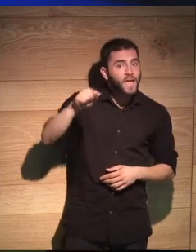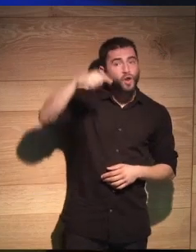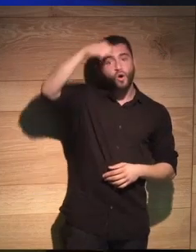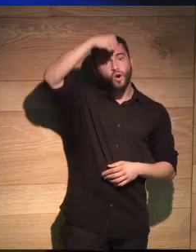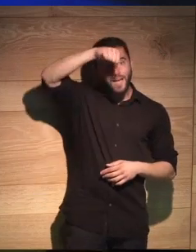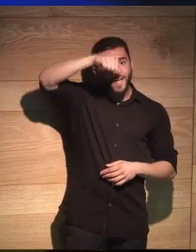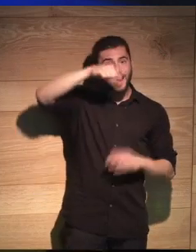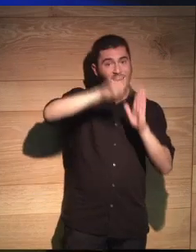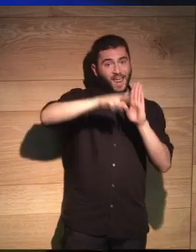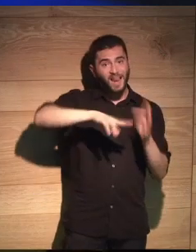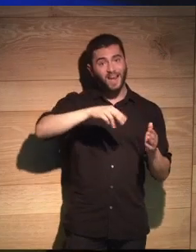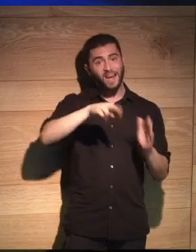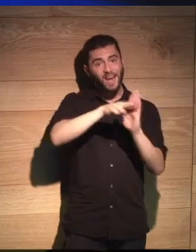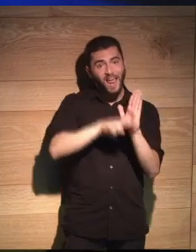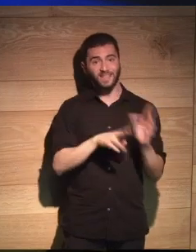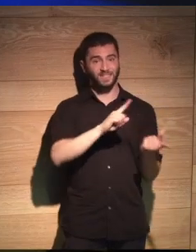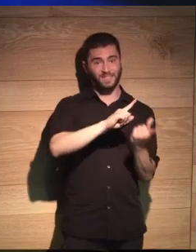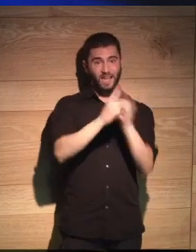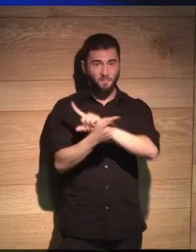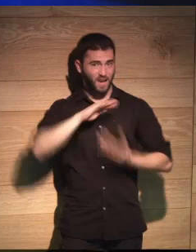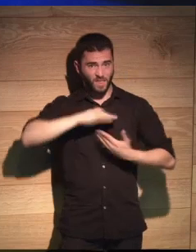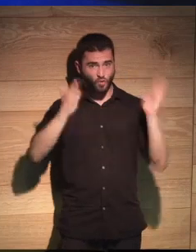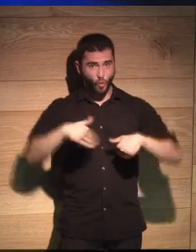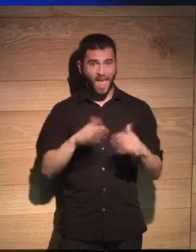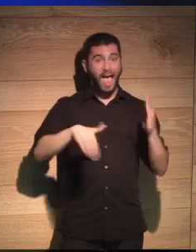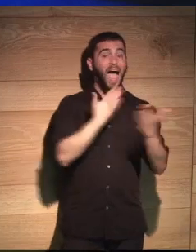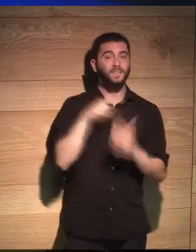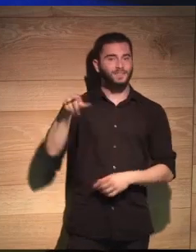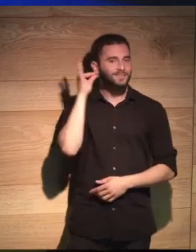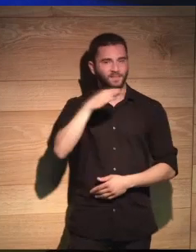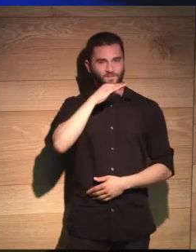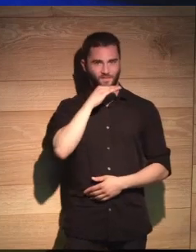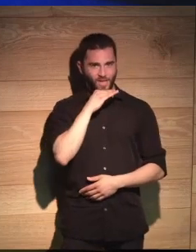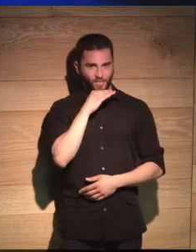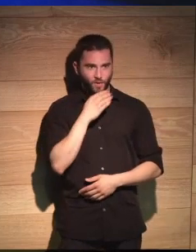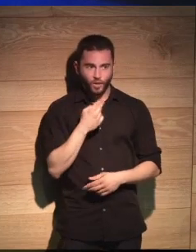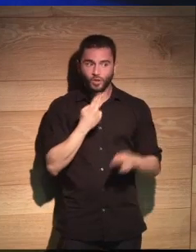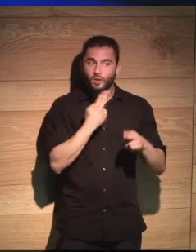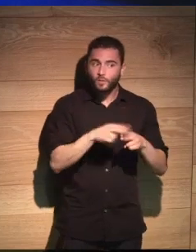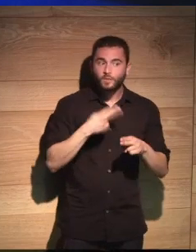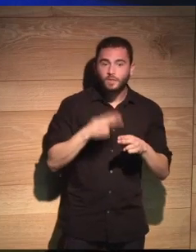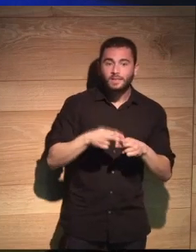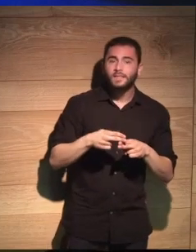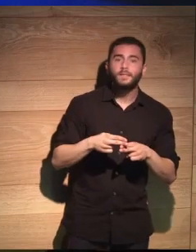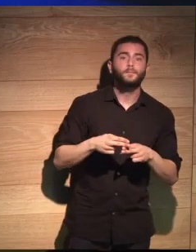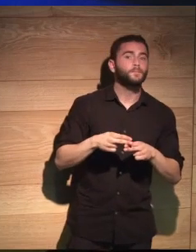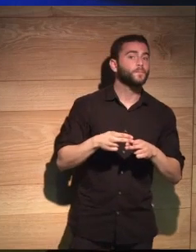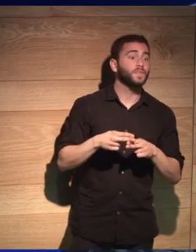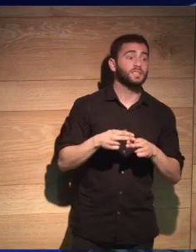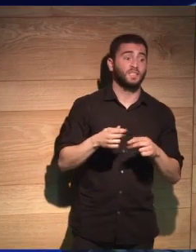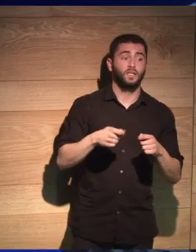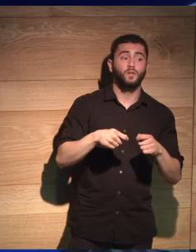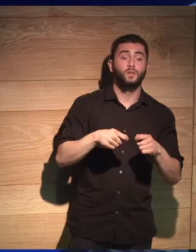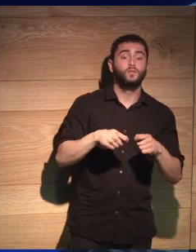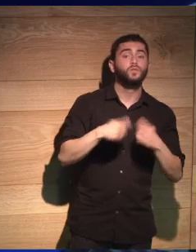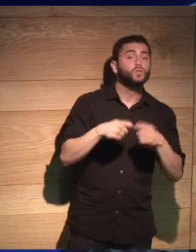reglas hasta que se enfadó ella y dice, ese es un desastre de política, no vas a ganar nada, y lo